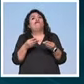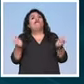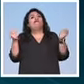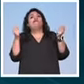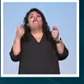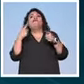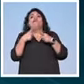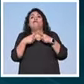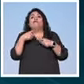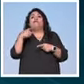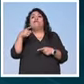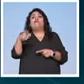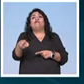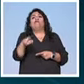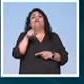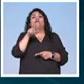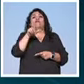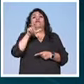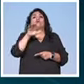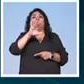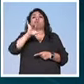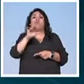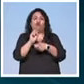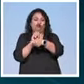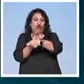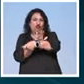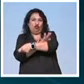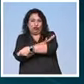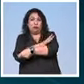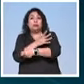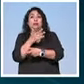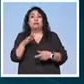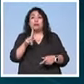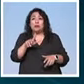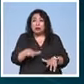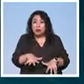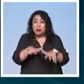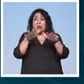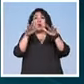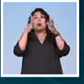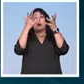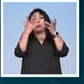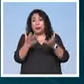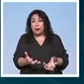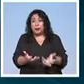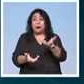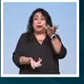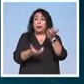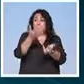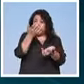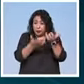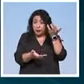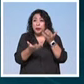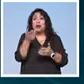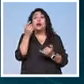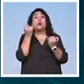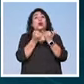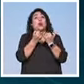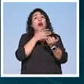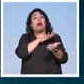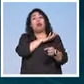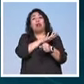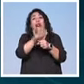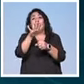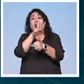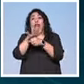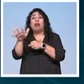a los sobrecalentados abejorros peludos inundaciones sequías e incendios forestales que de bastan las ya